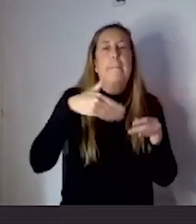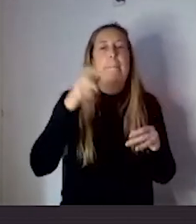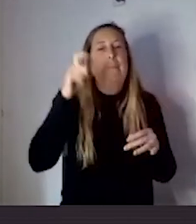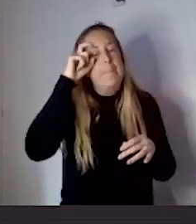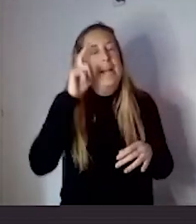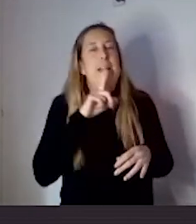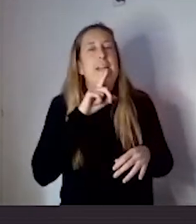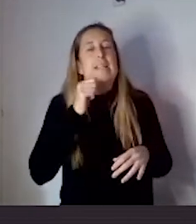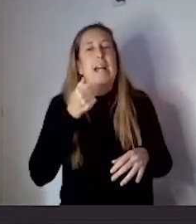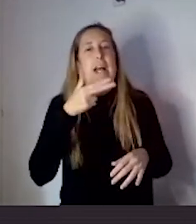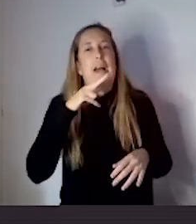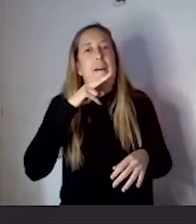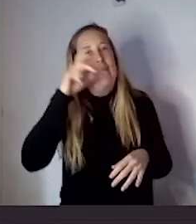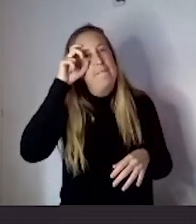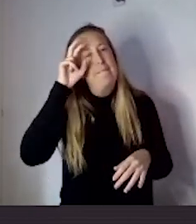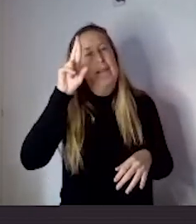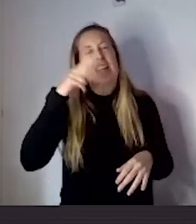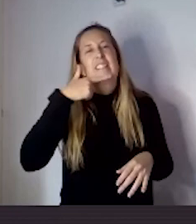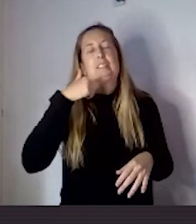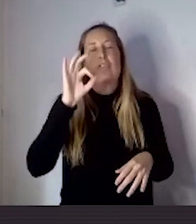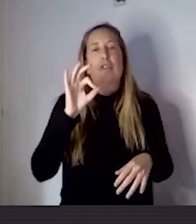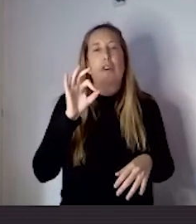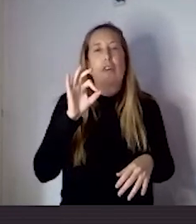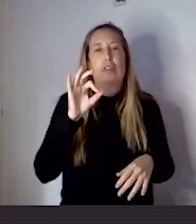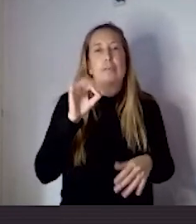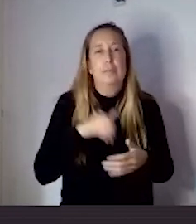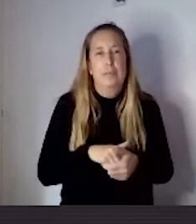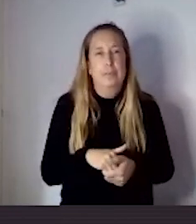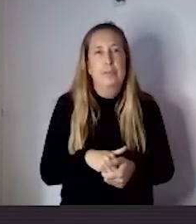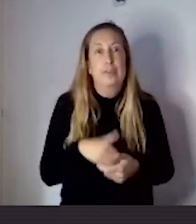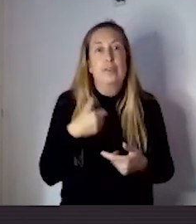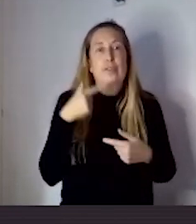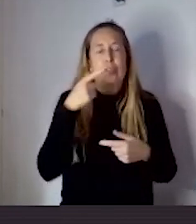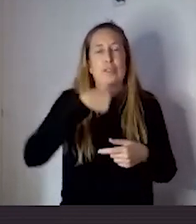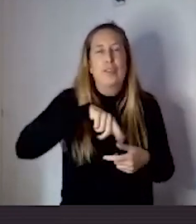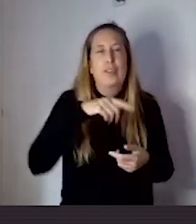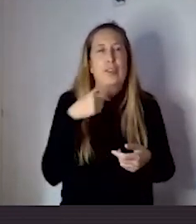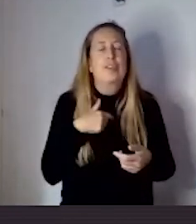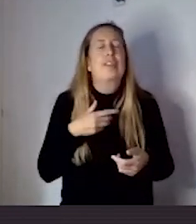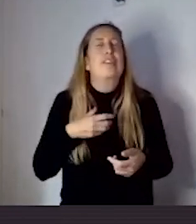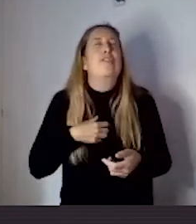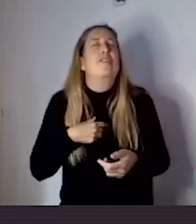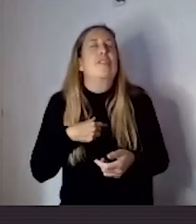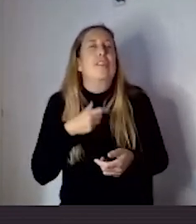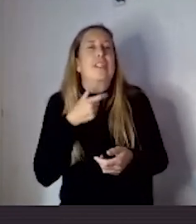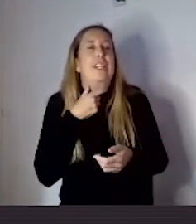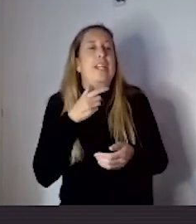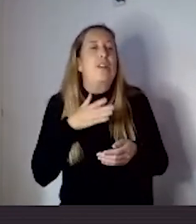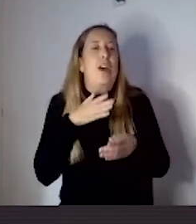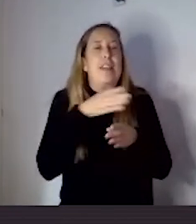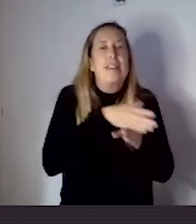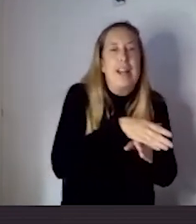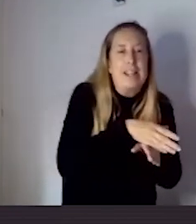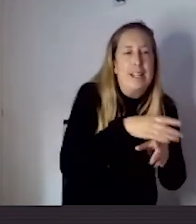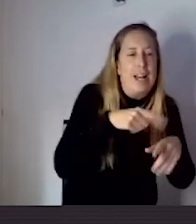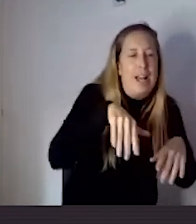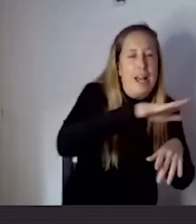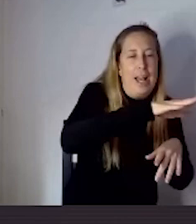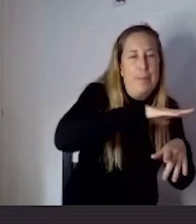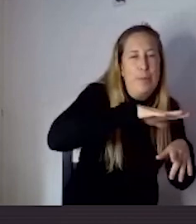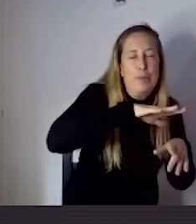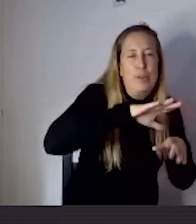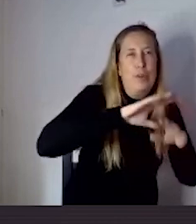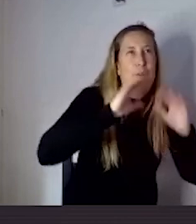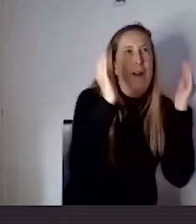y lo que quiero es que hagamos es entrar y salir no entrar y quedarnos allá así que los invito a que